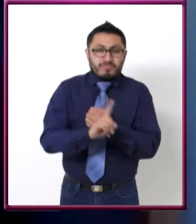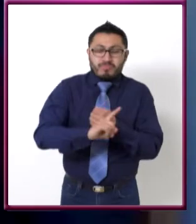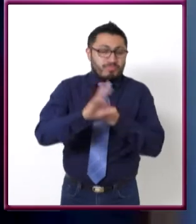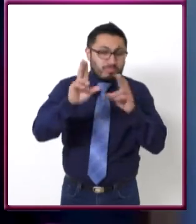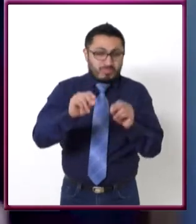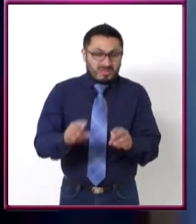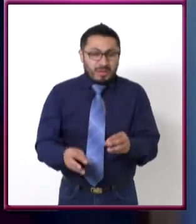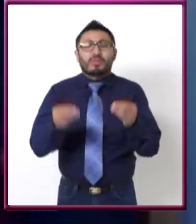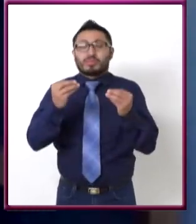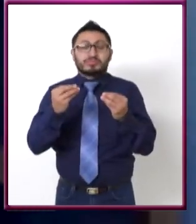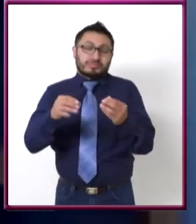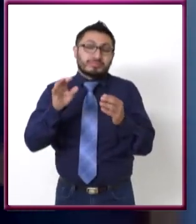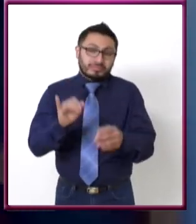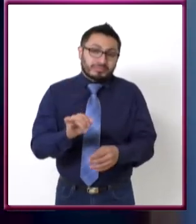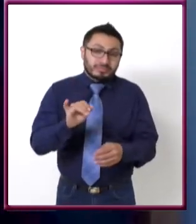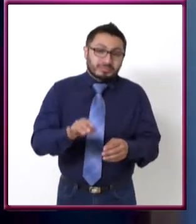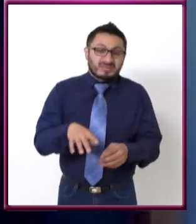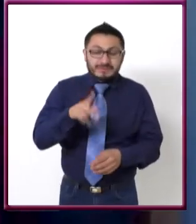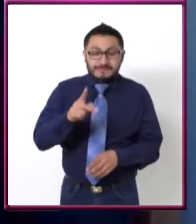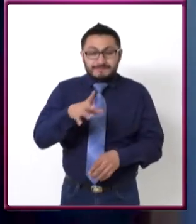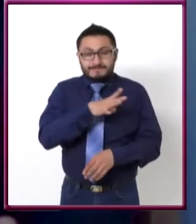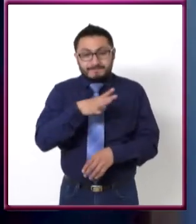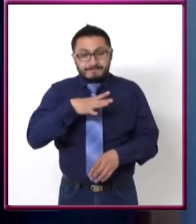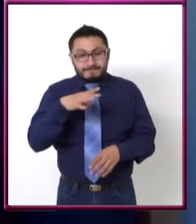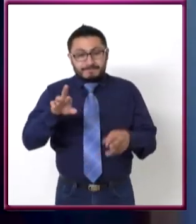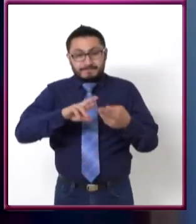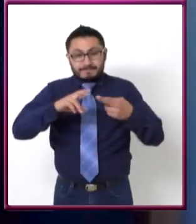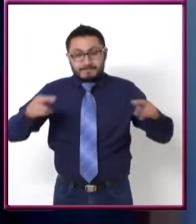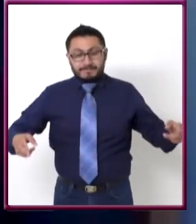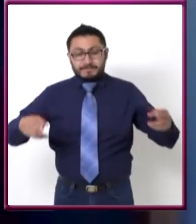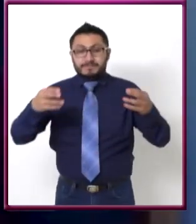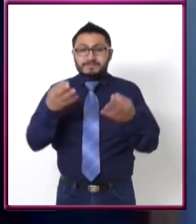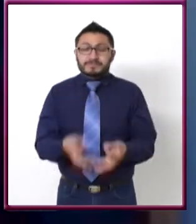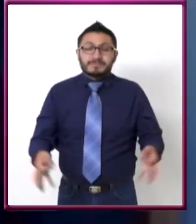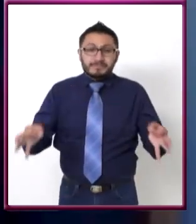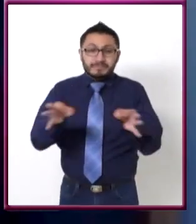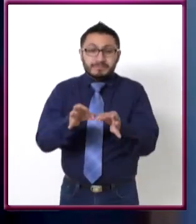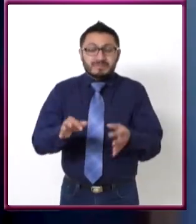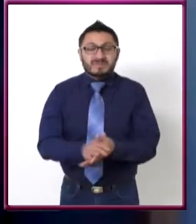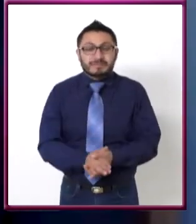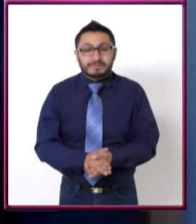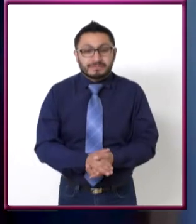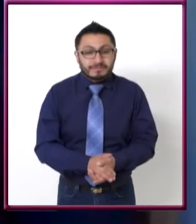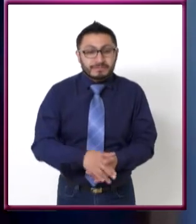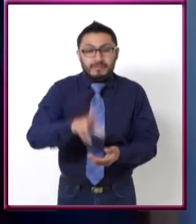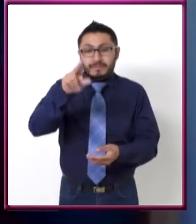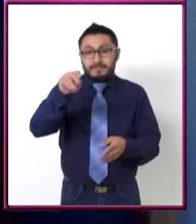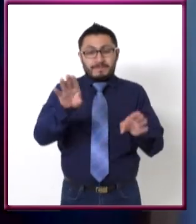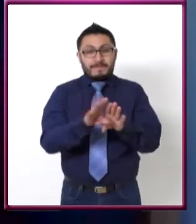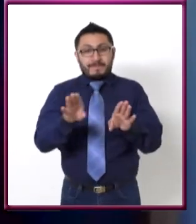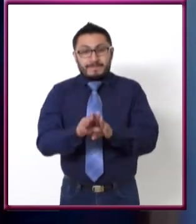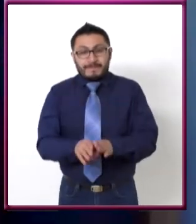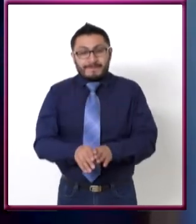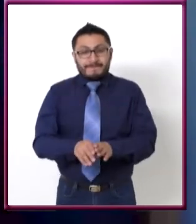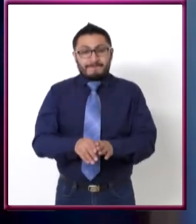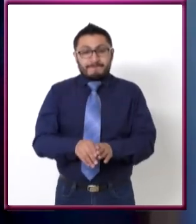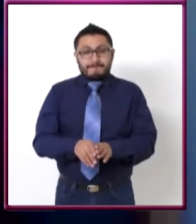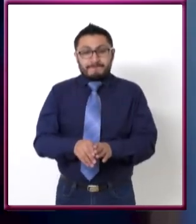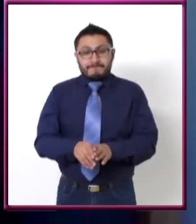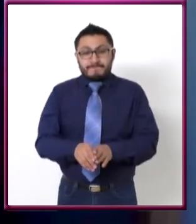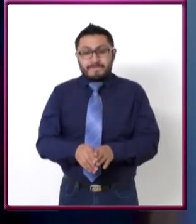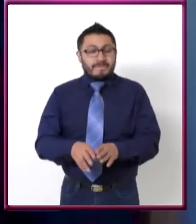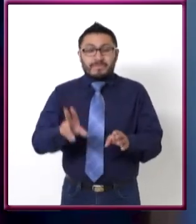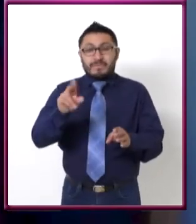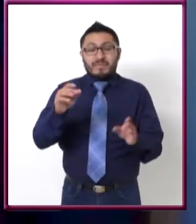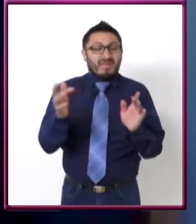tenido problemas, muchos se divorciaron, pero tenían relaciones significativas. O sea, no estamos hablando de